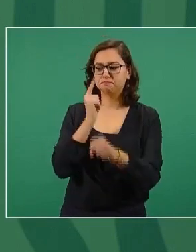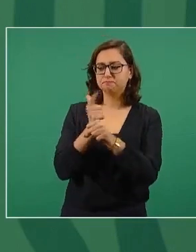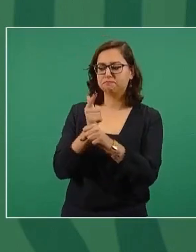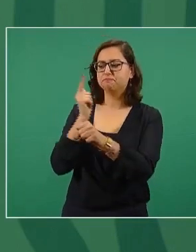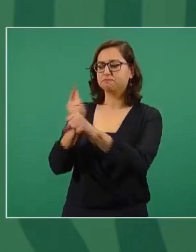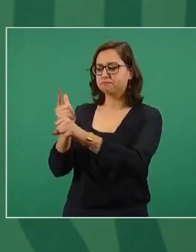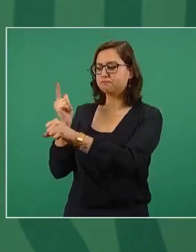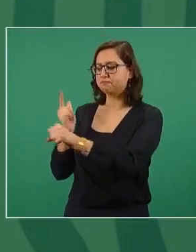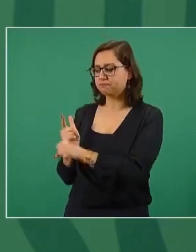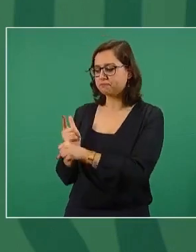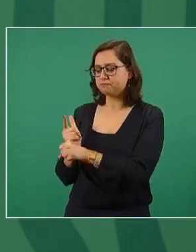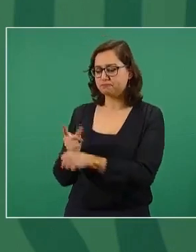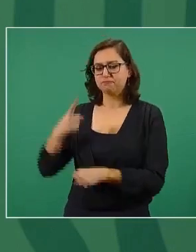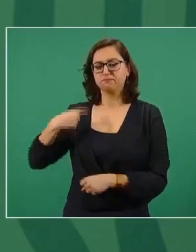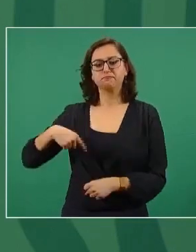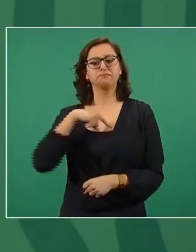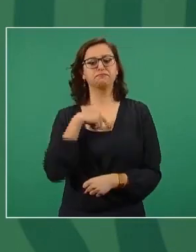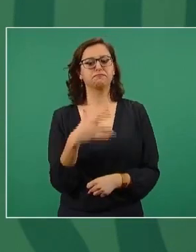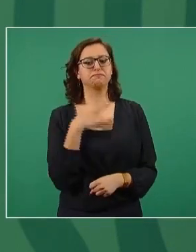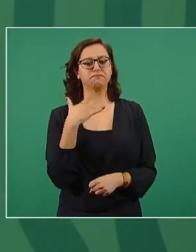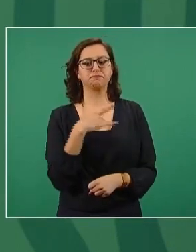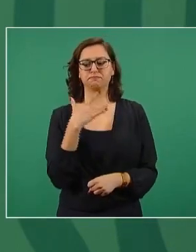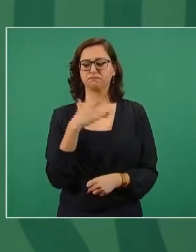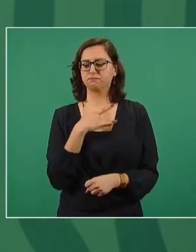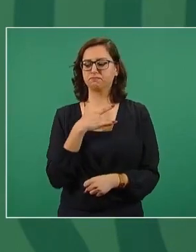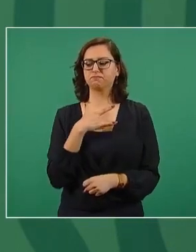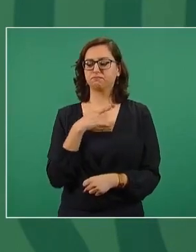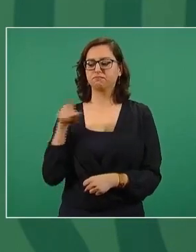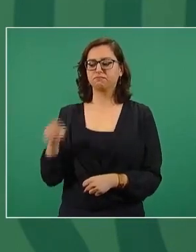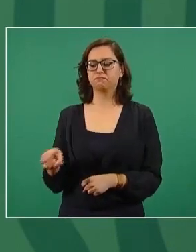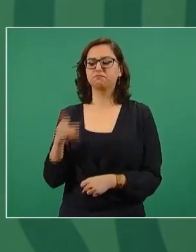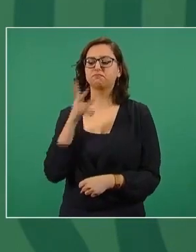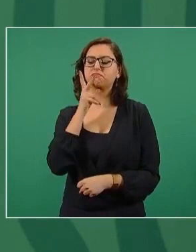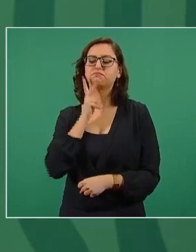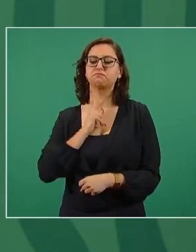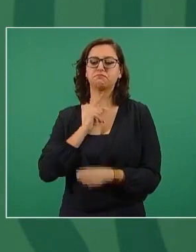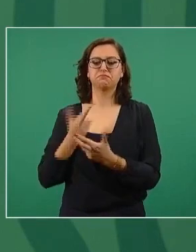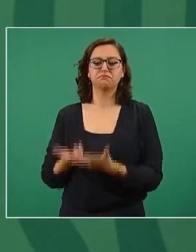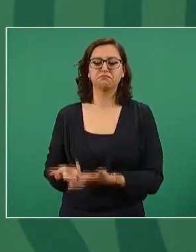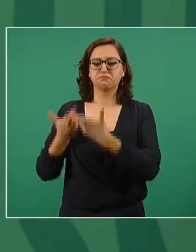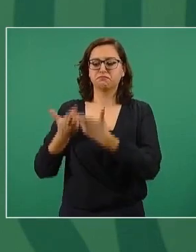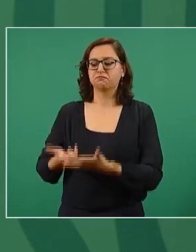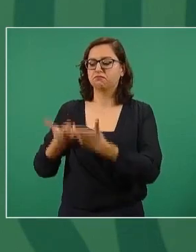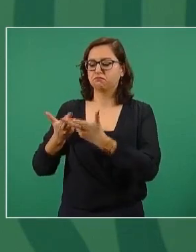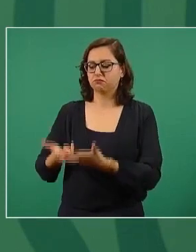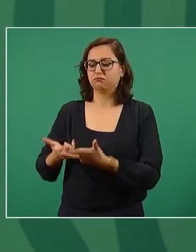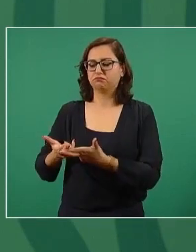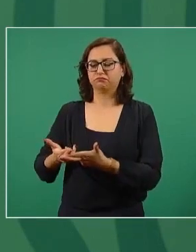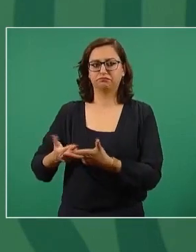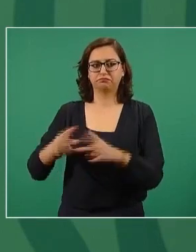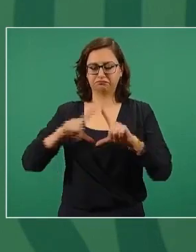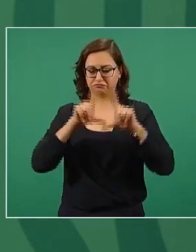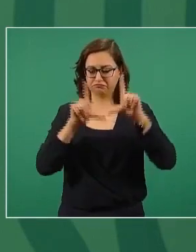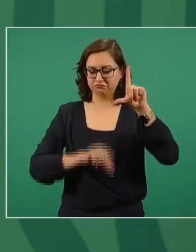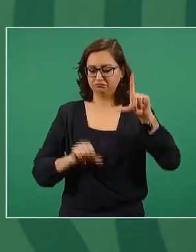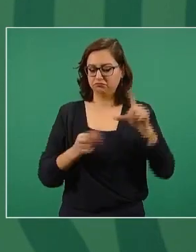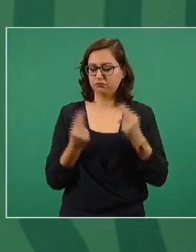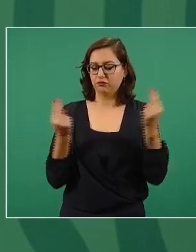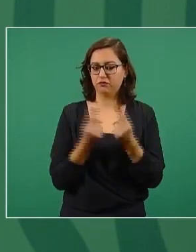se destinará básicamente a cubrir la demanda de combustibles